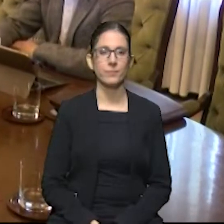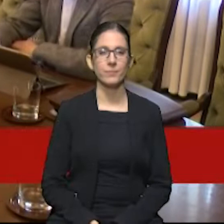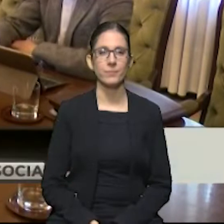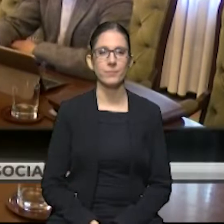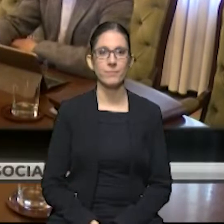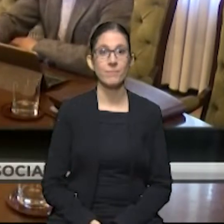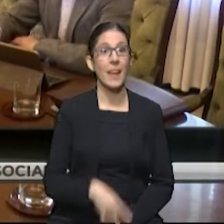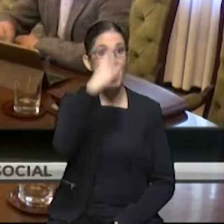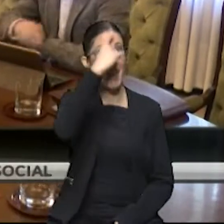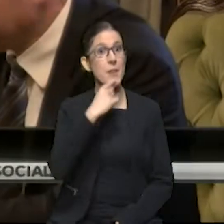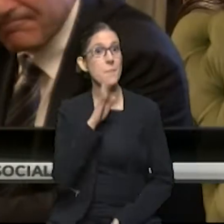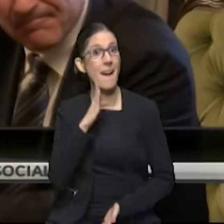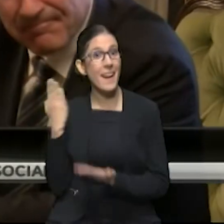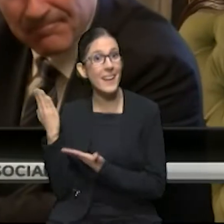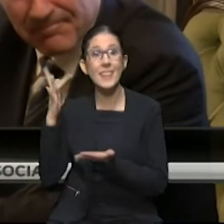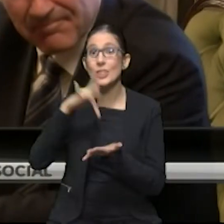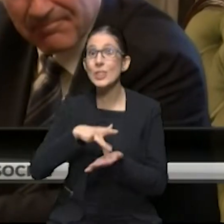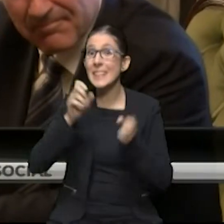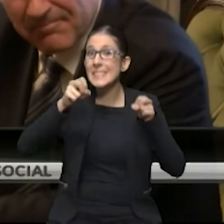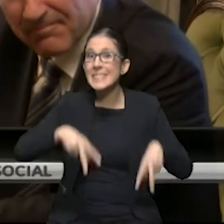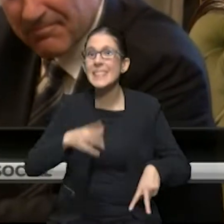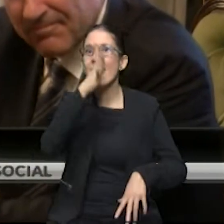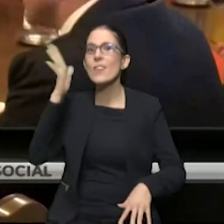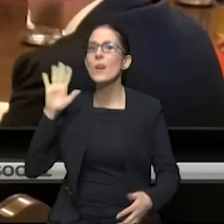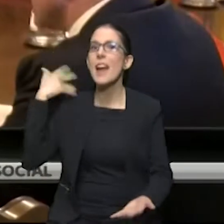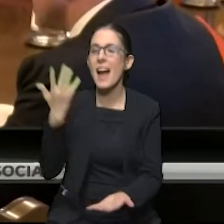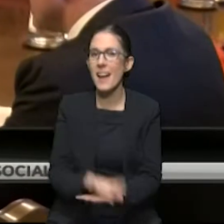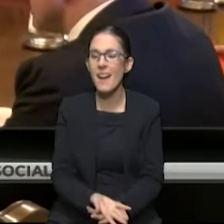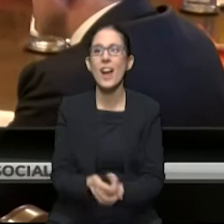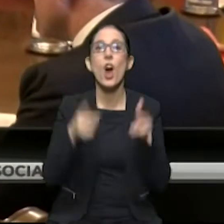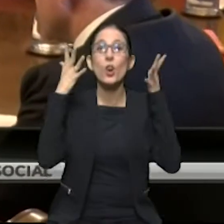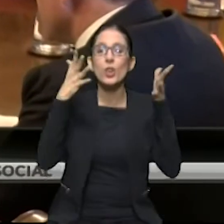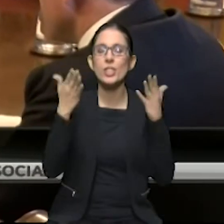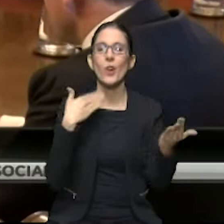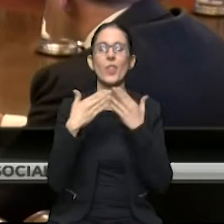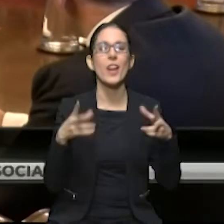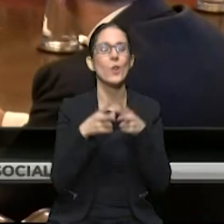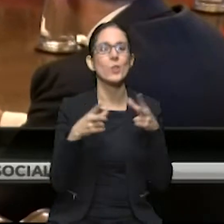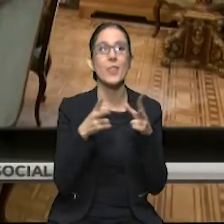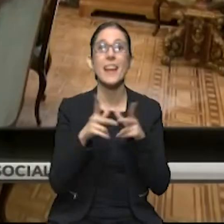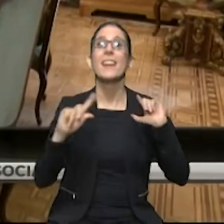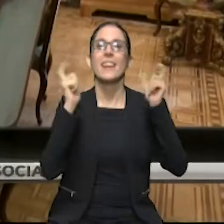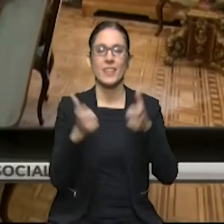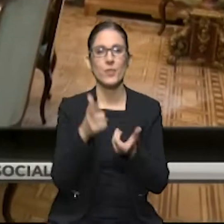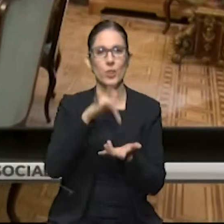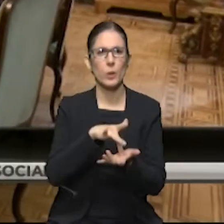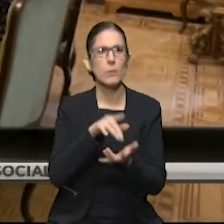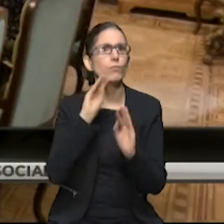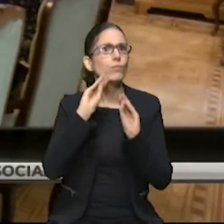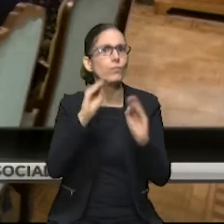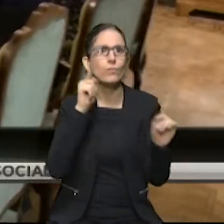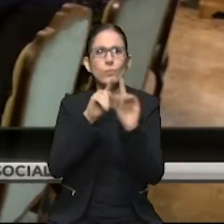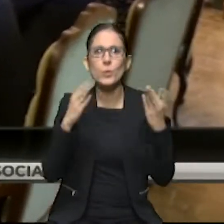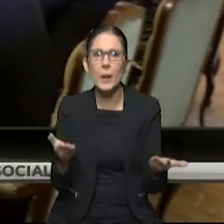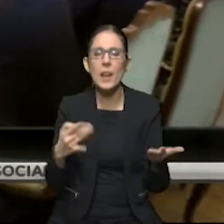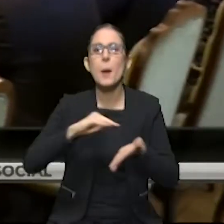Esta imagen no se producía desde hacía cinco años, reunión del Consejo del Diálogo Social. Su principal reto, redactar un nuevo